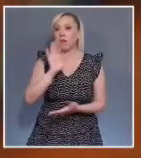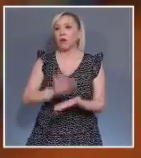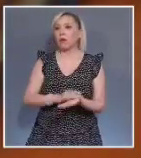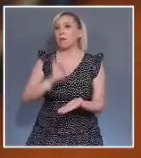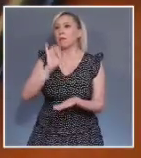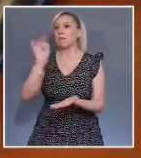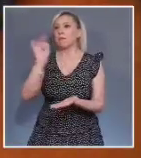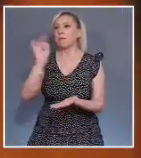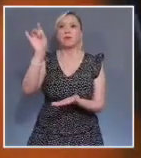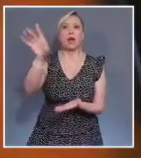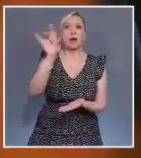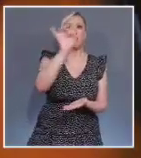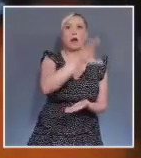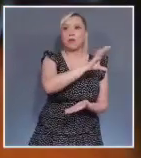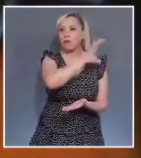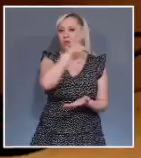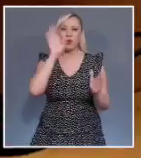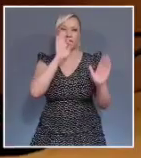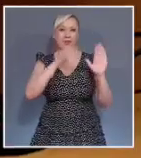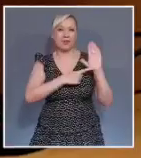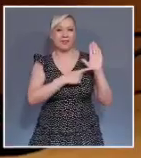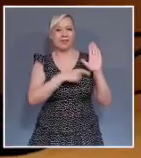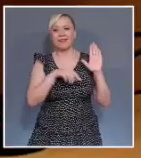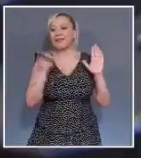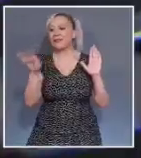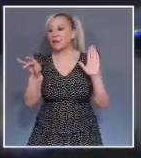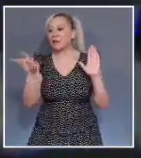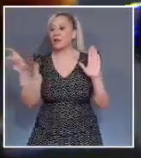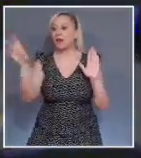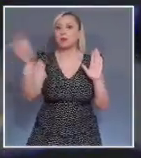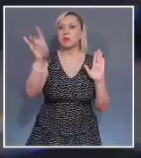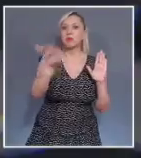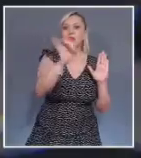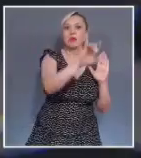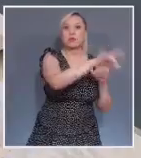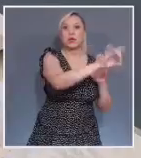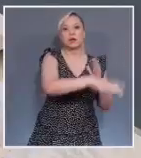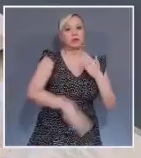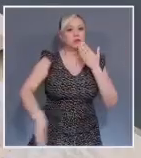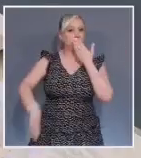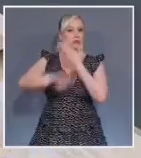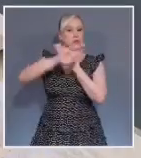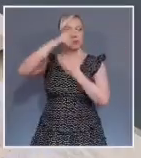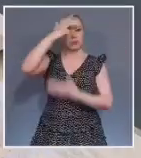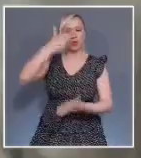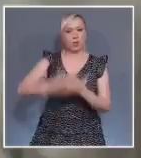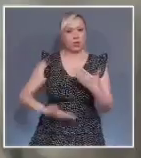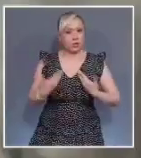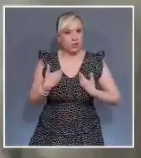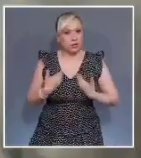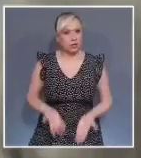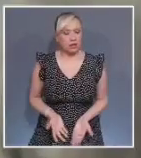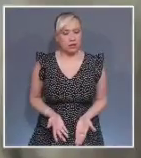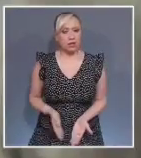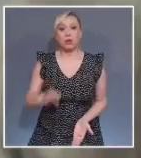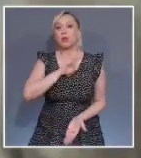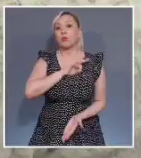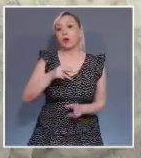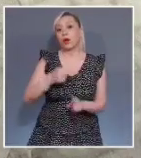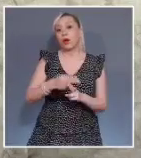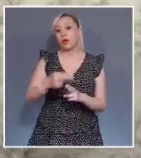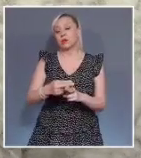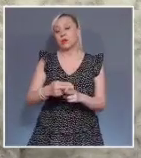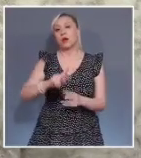red, se promueve y refuerza la violencia en su contra, además de que puede derivar en su